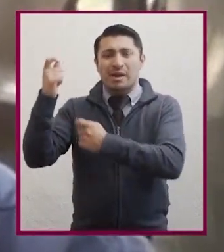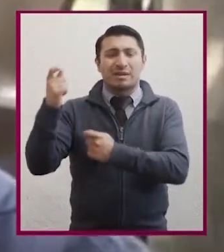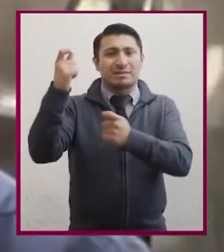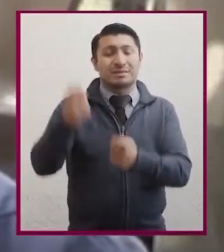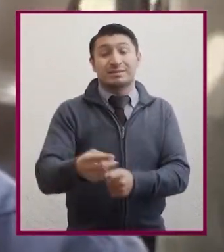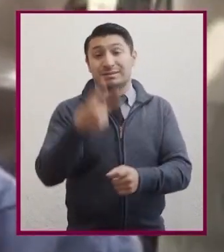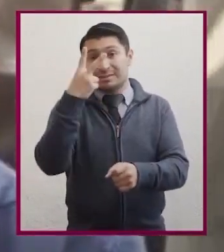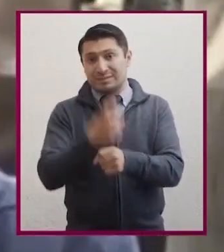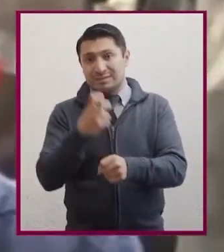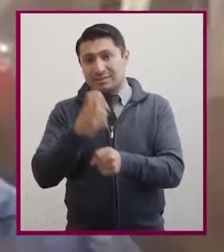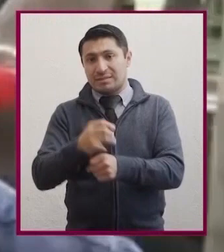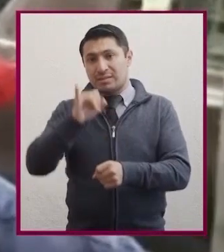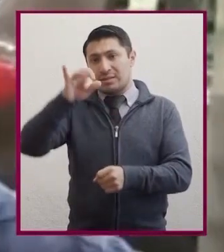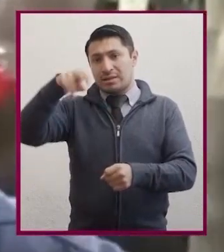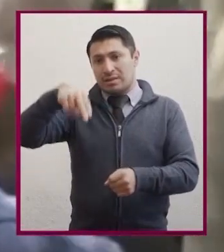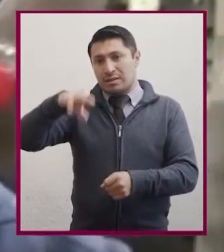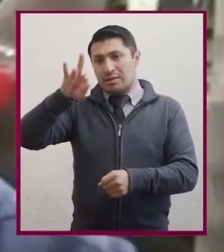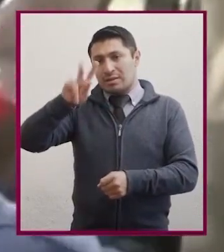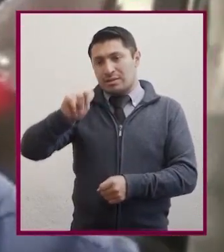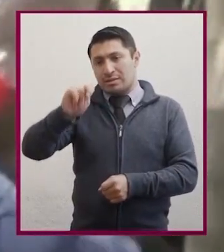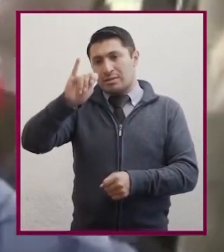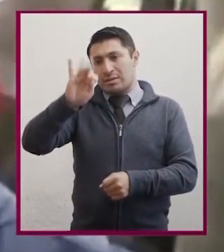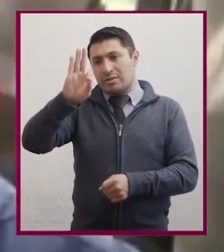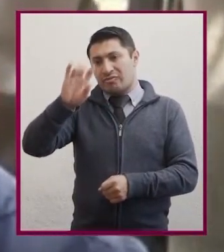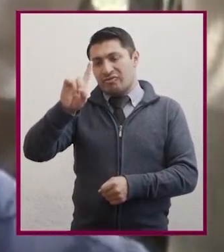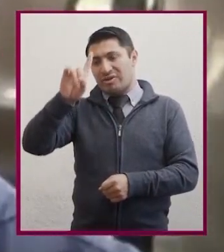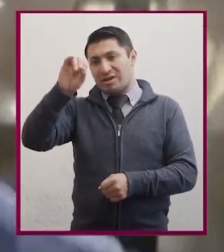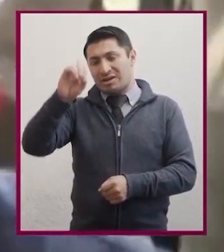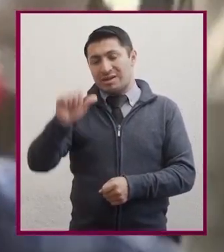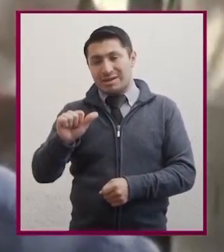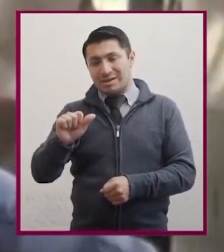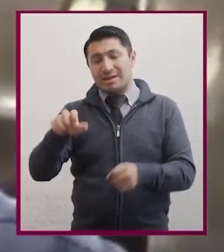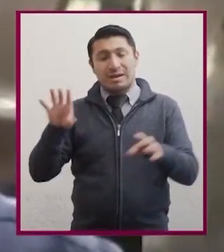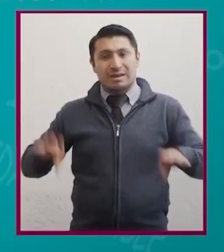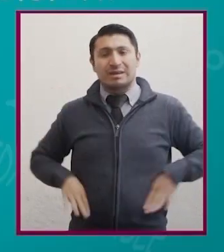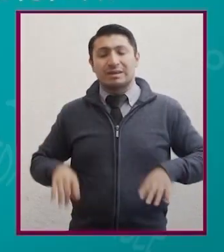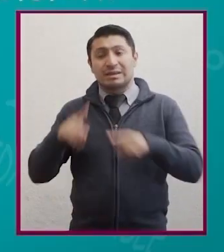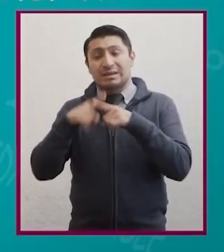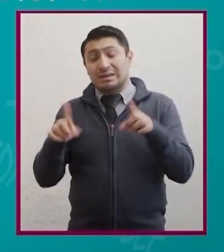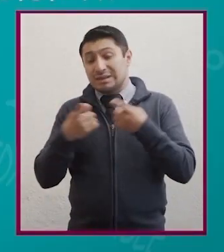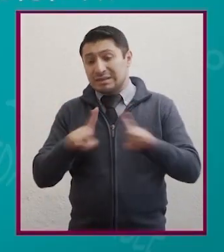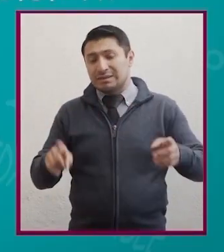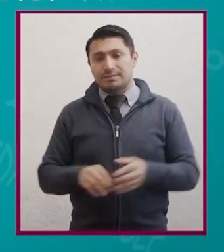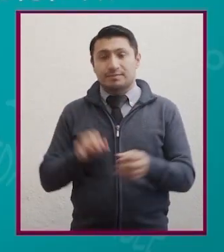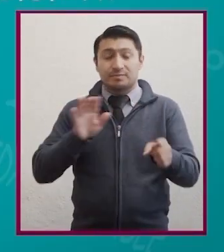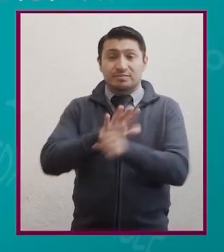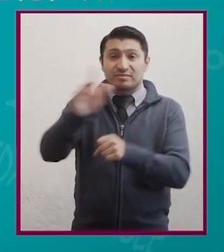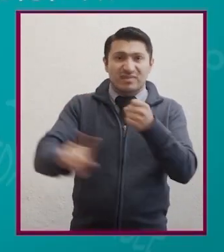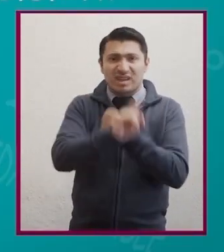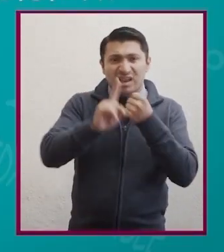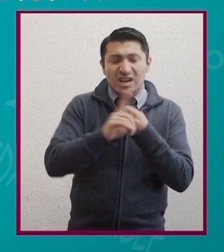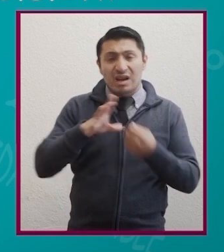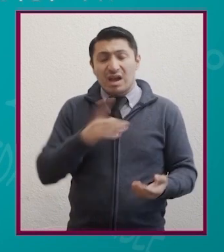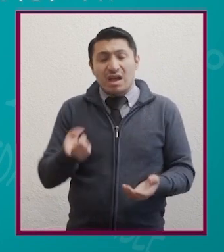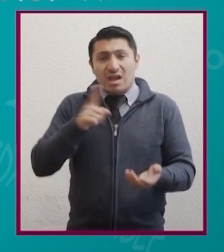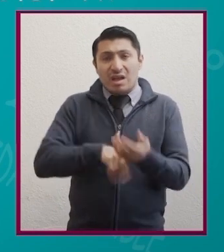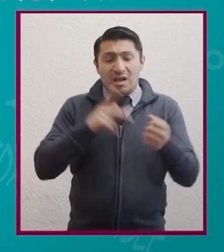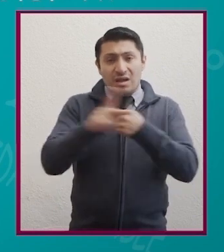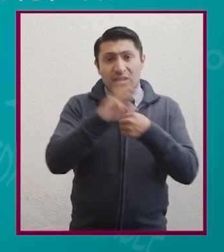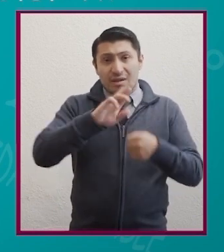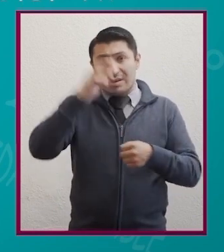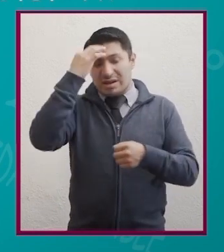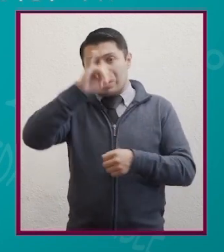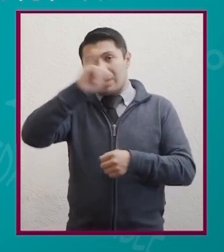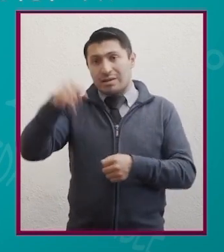es la segunda intifada, que tuvo otras características, otro desarrollo. ¿Qué consecuencias tiene que un país reconozca